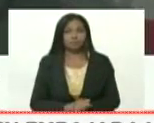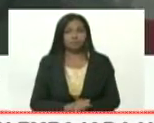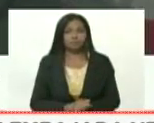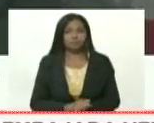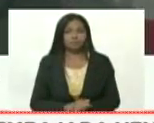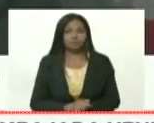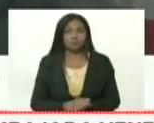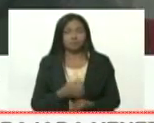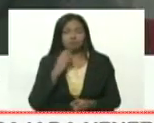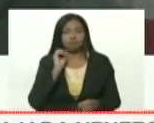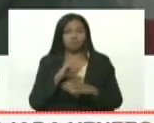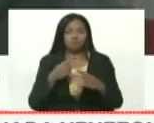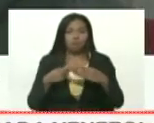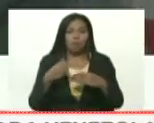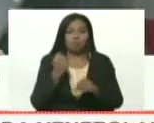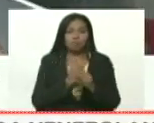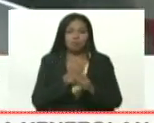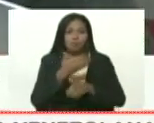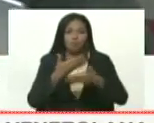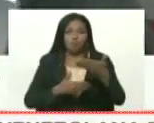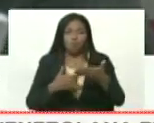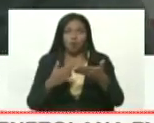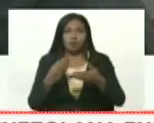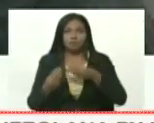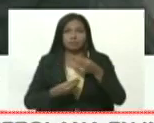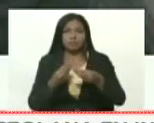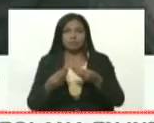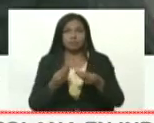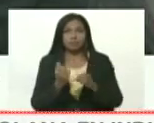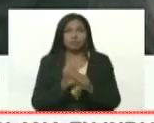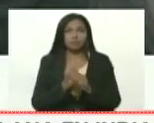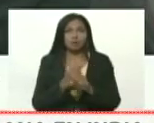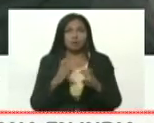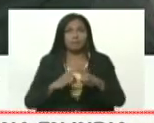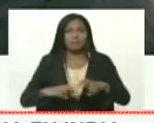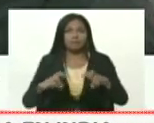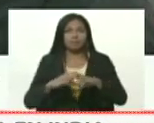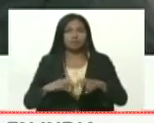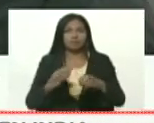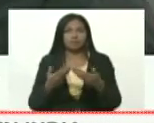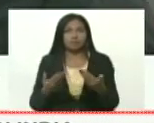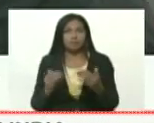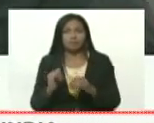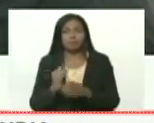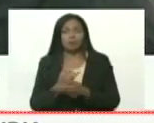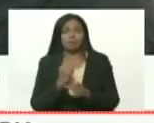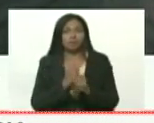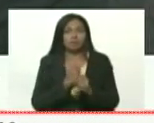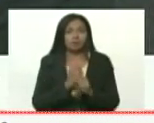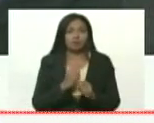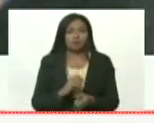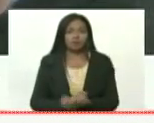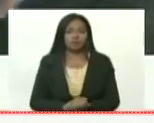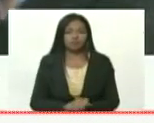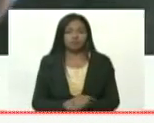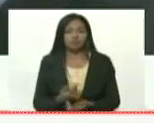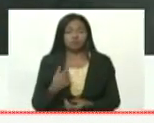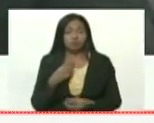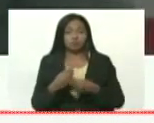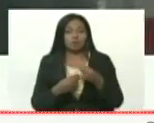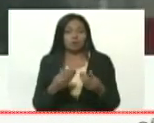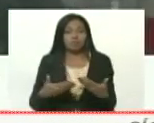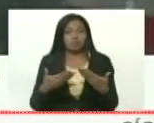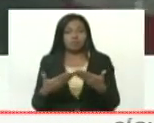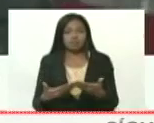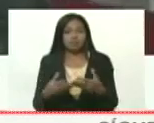la difusión de la obra y la creación de trabajos investigativos derivados de esta obra. Yo le hago entrega